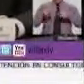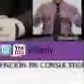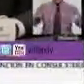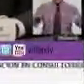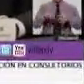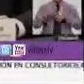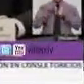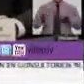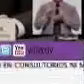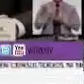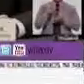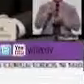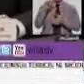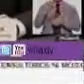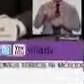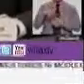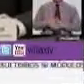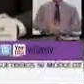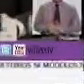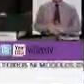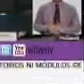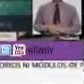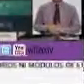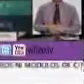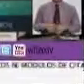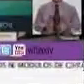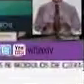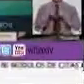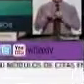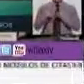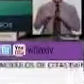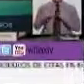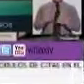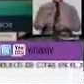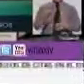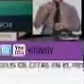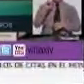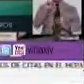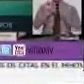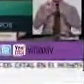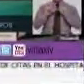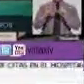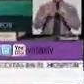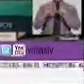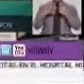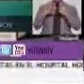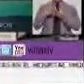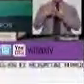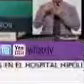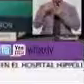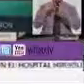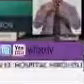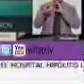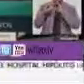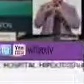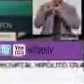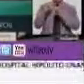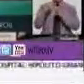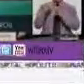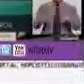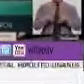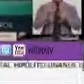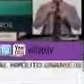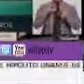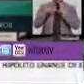relacionados a los comandos Chavín de Guanta. Del chuponeo, de la interceptación, de la violación permanente de las comunicaciones y